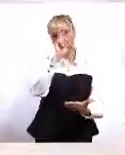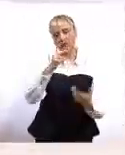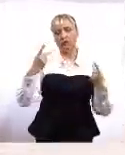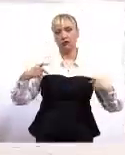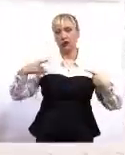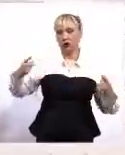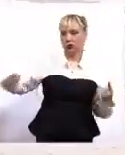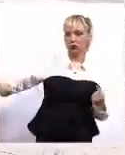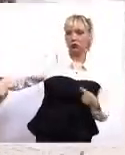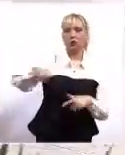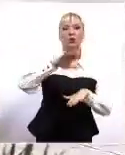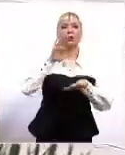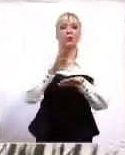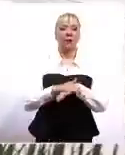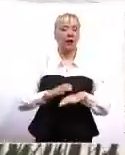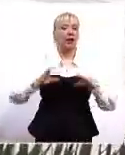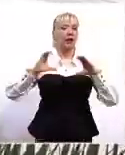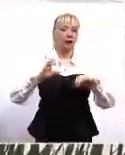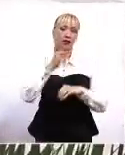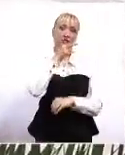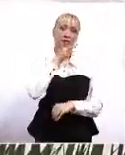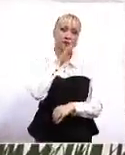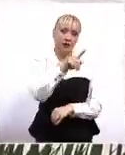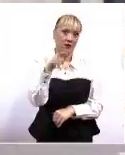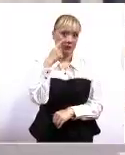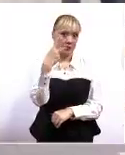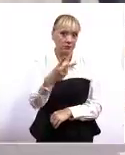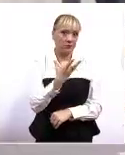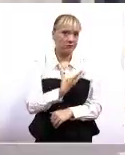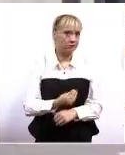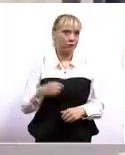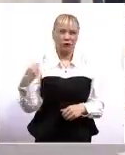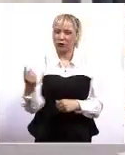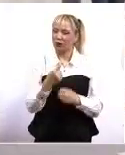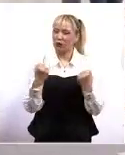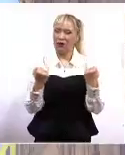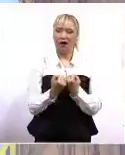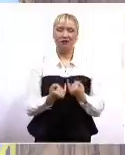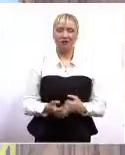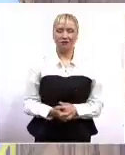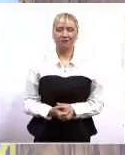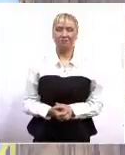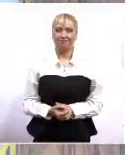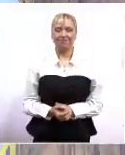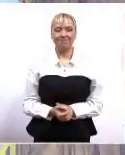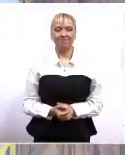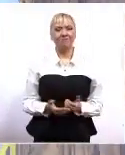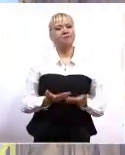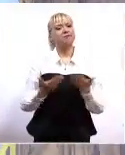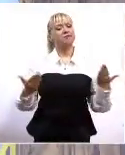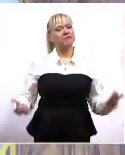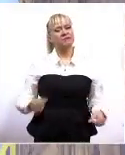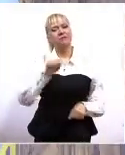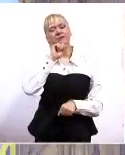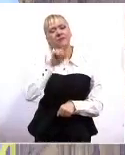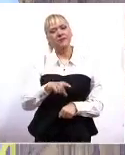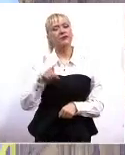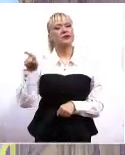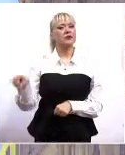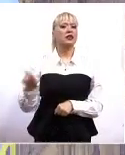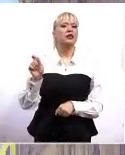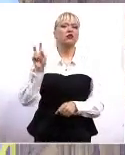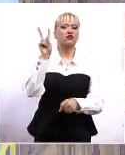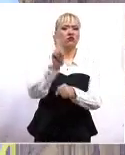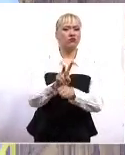las personas. Para el canal del Poder Judicial de la Federación, Mario López Peña. Y en este espacio se dio a conocer que el Consejo